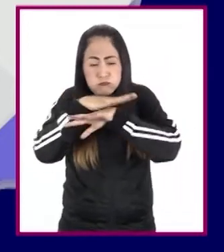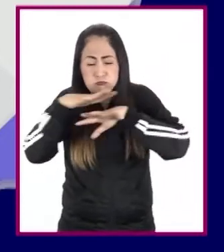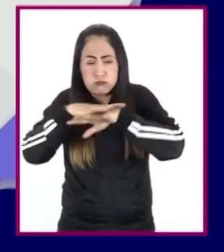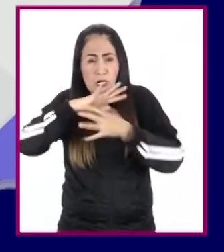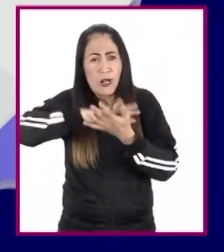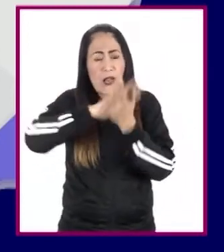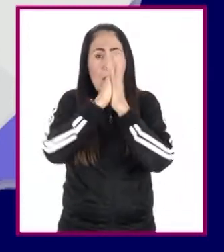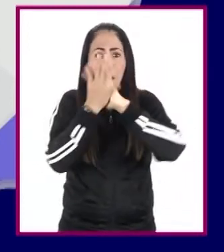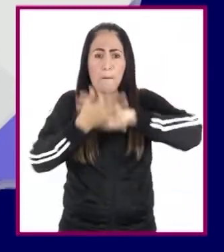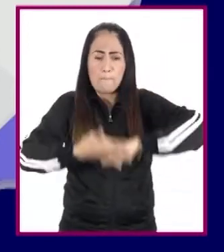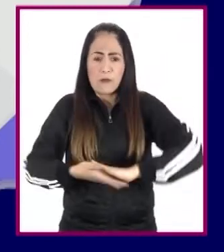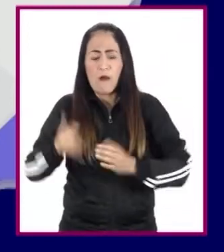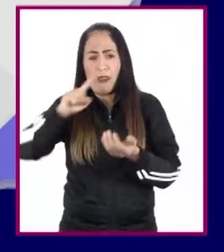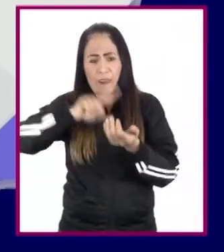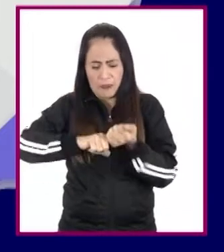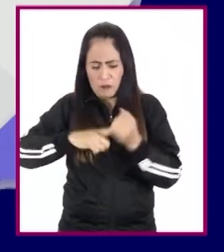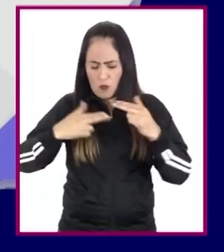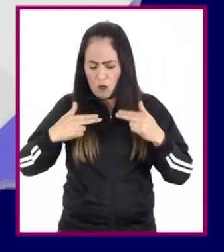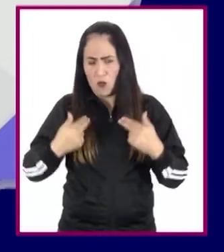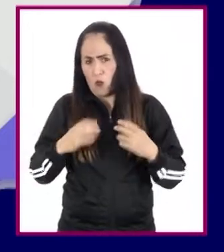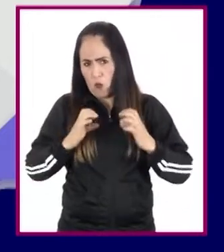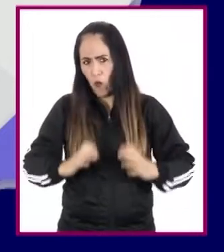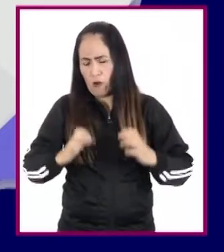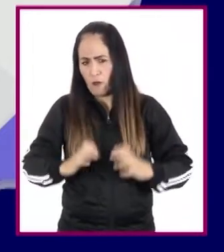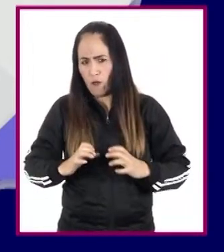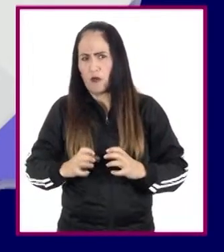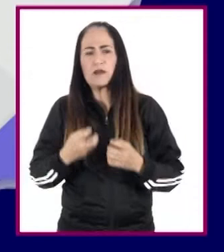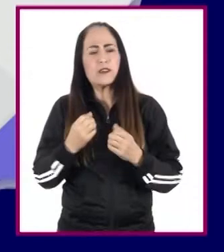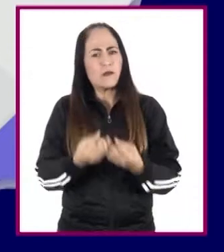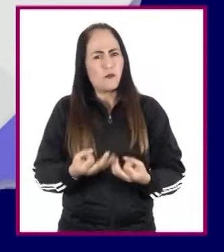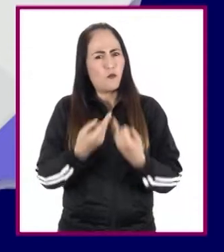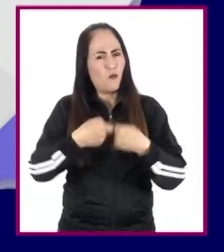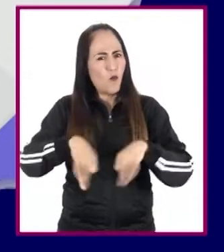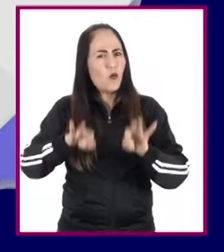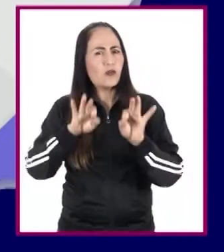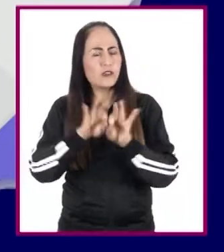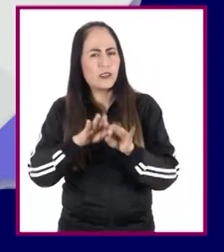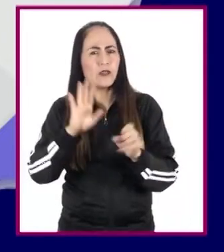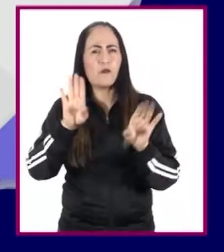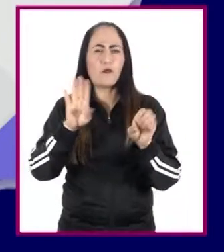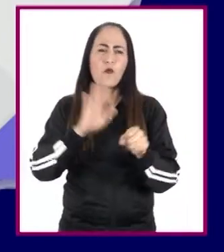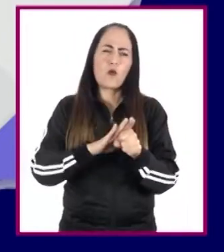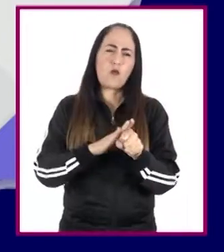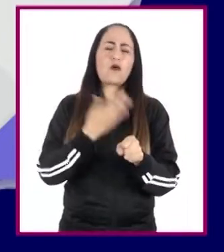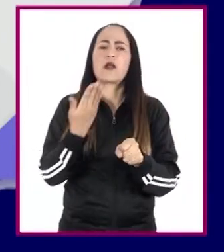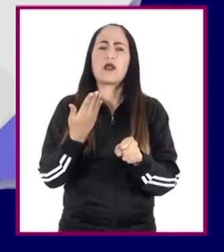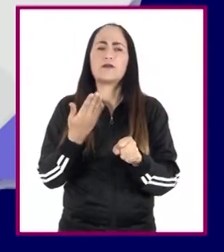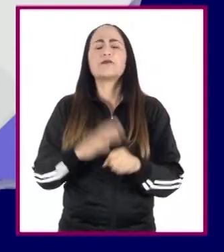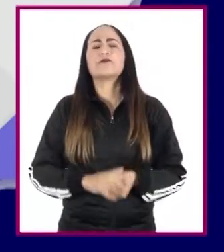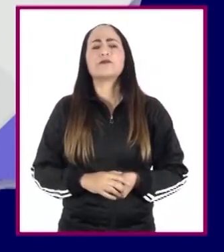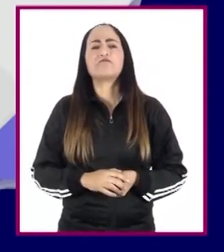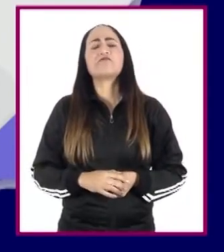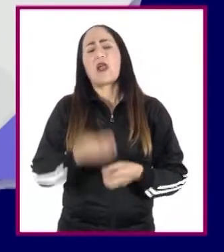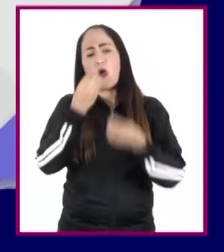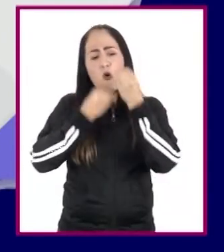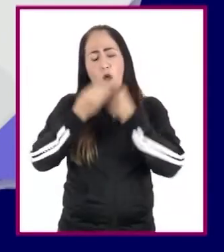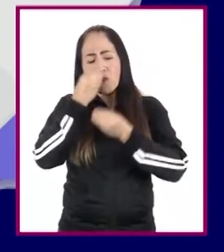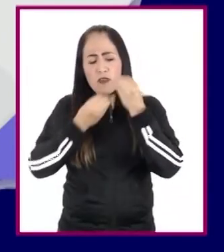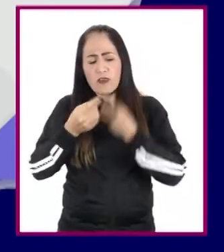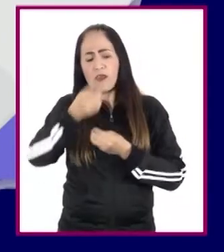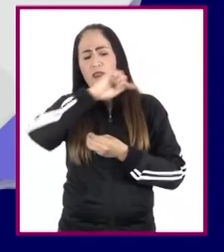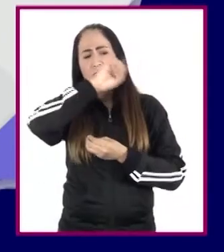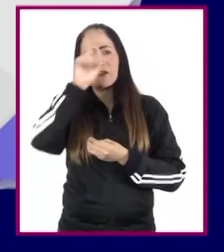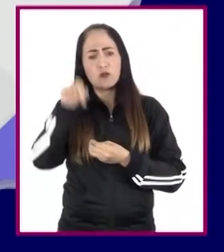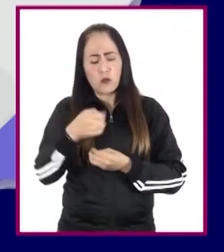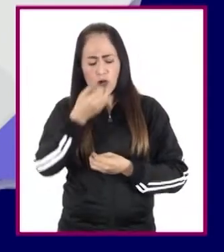vida de los organismos que las realizan. Al degradar las moléculas presentes en los alimentos, generalmente moléculas grandes, las